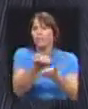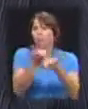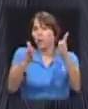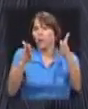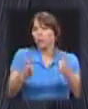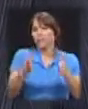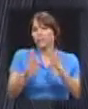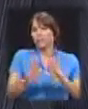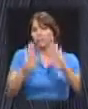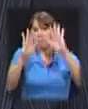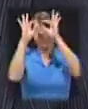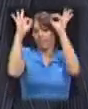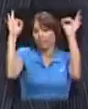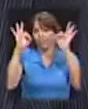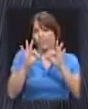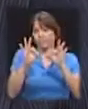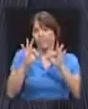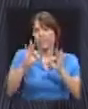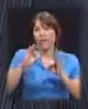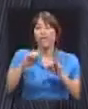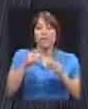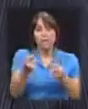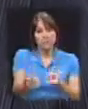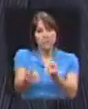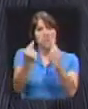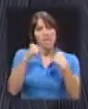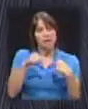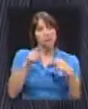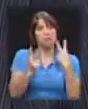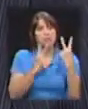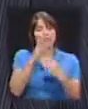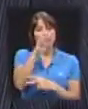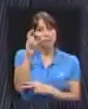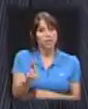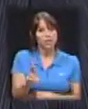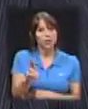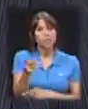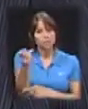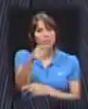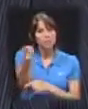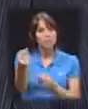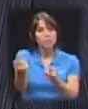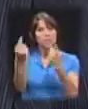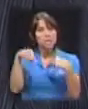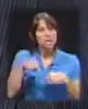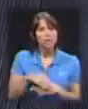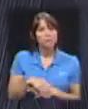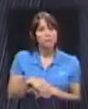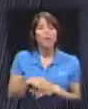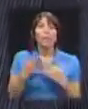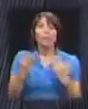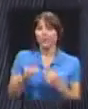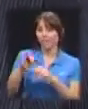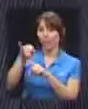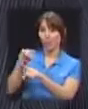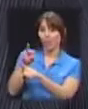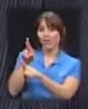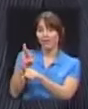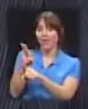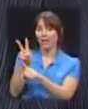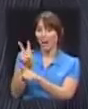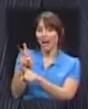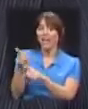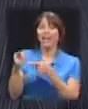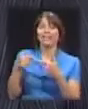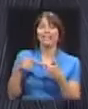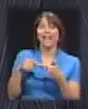otro premio Nobel, que vinieran a visitar Costa Rica, y vinieron. Bueno, y nos buscaron a don Juan Rafael Vargas, a